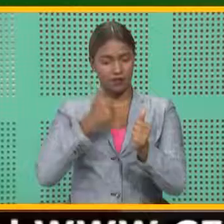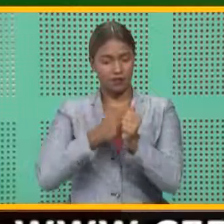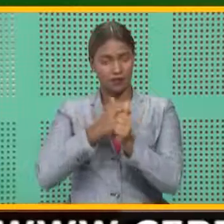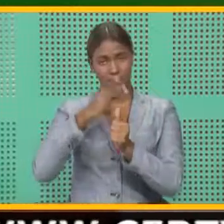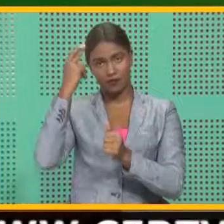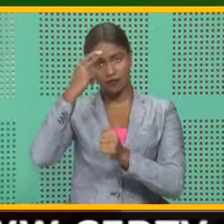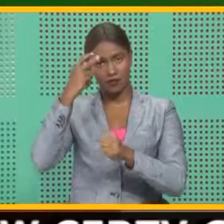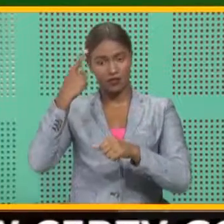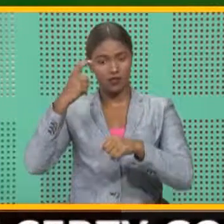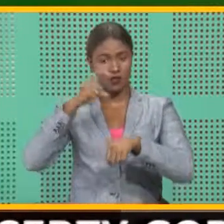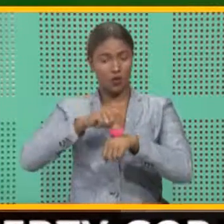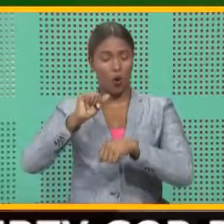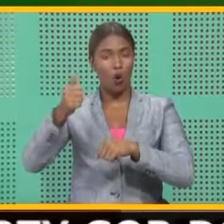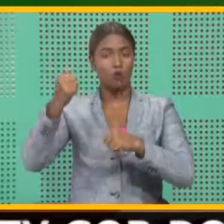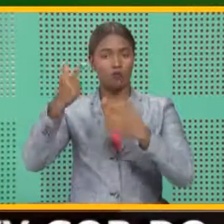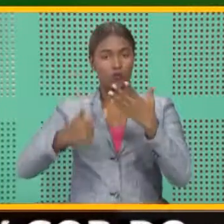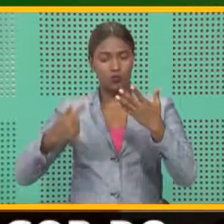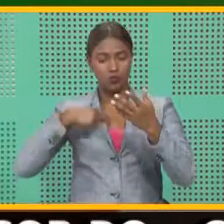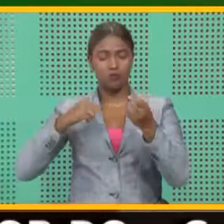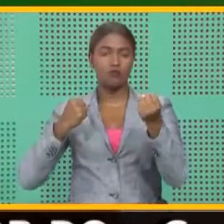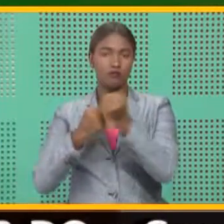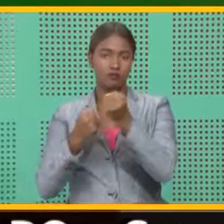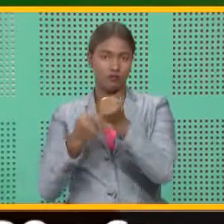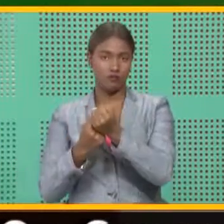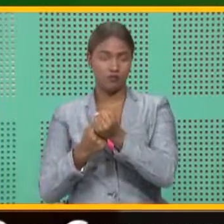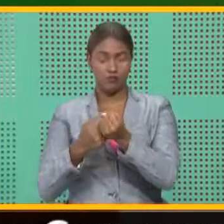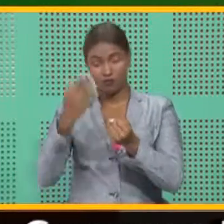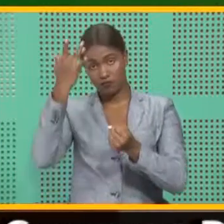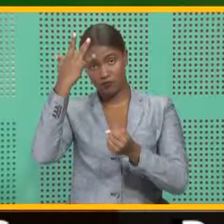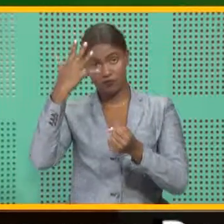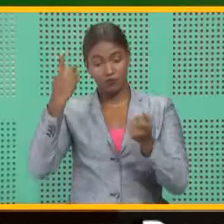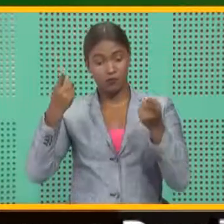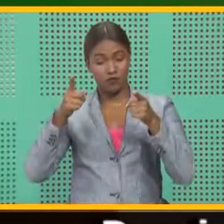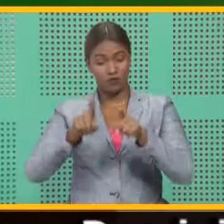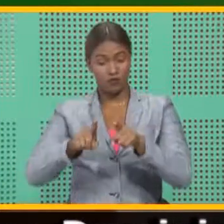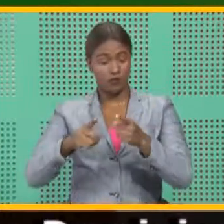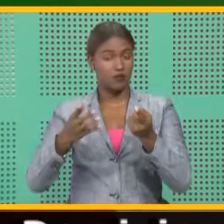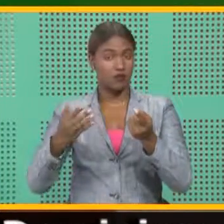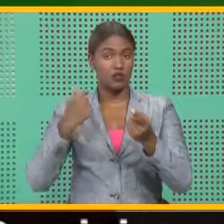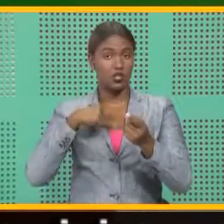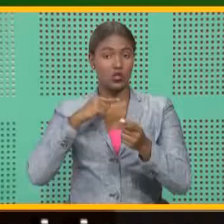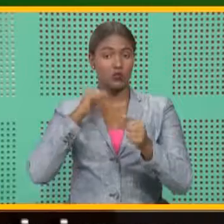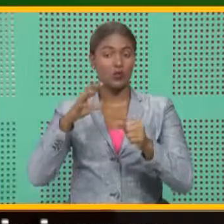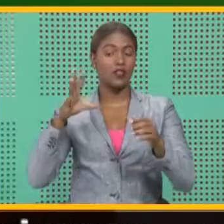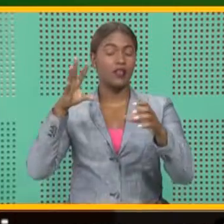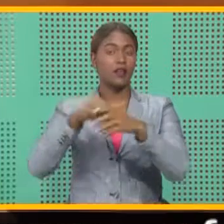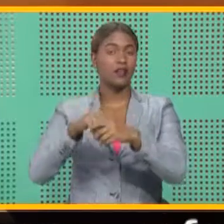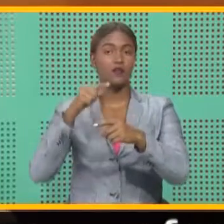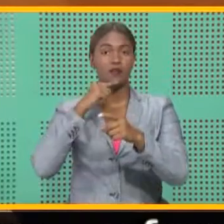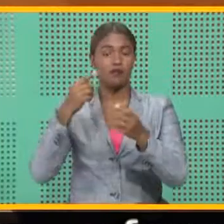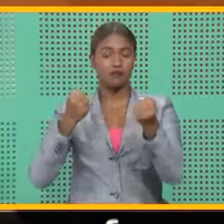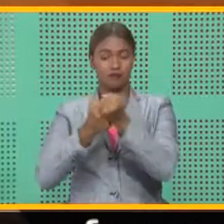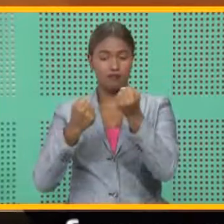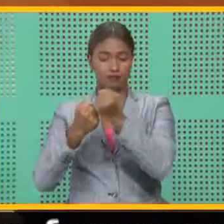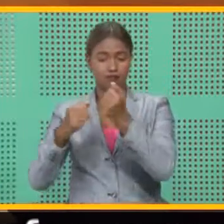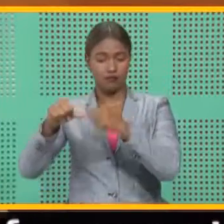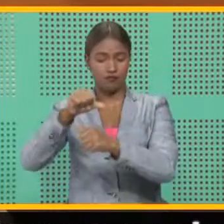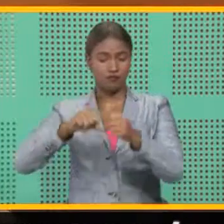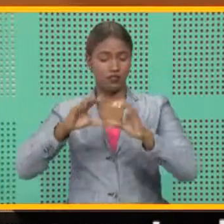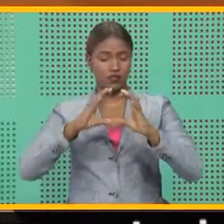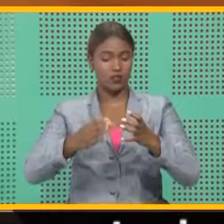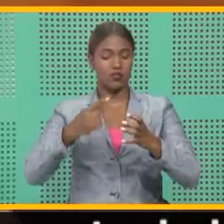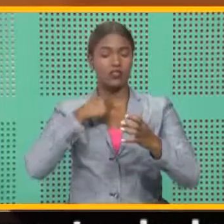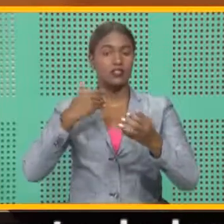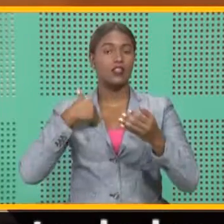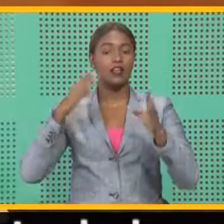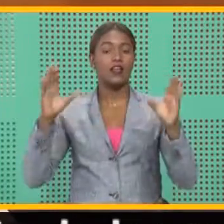razón, entre otras cosas, nosotros las apoyamos. Porque el hecho de formar parte de una cooperativa hace